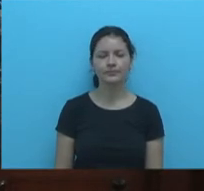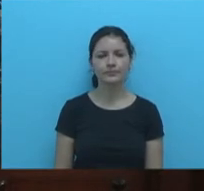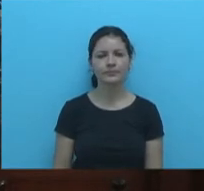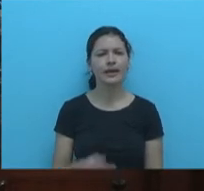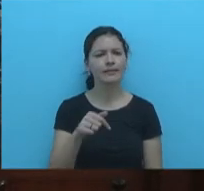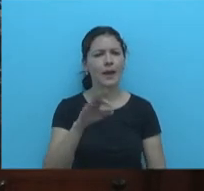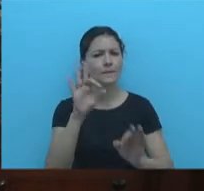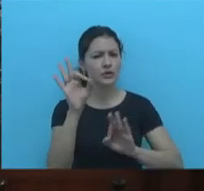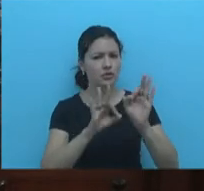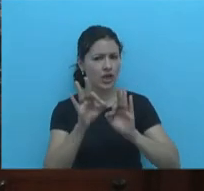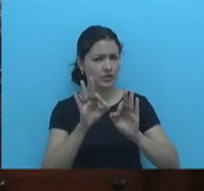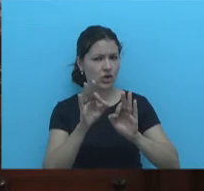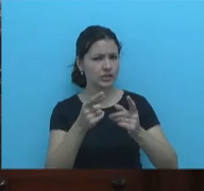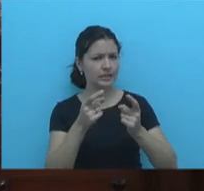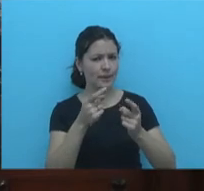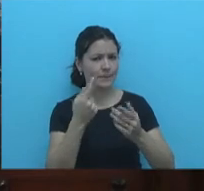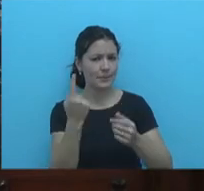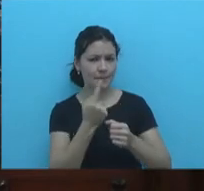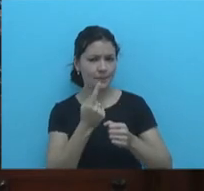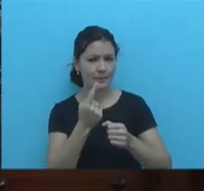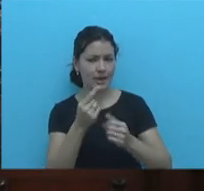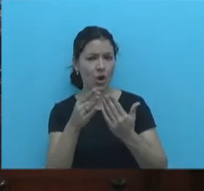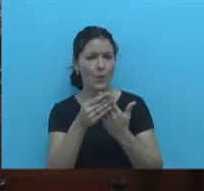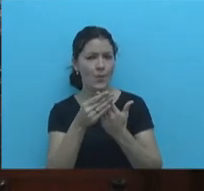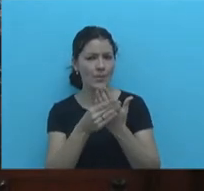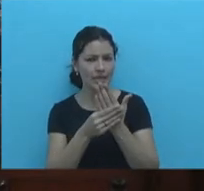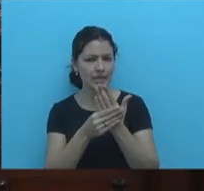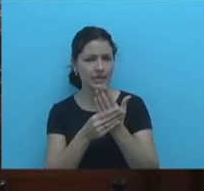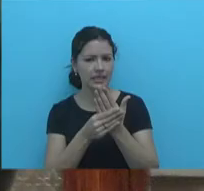proyecto no tendría que tener permiso el ministerio y un seguro la escuela,